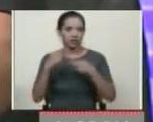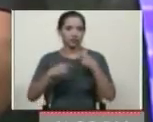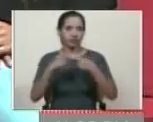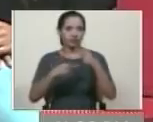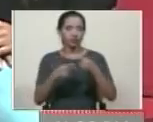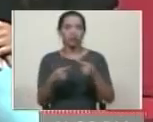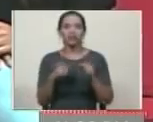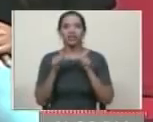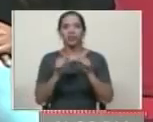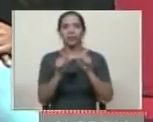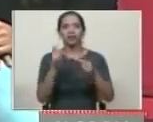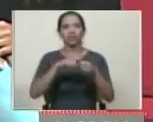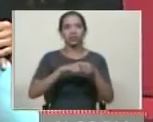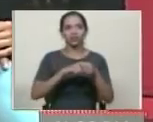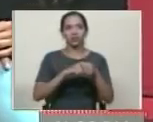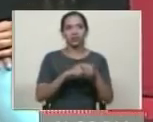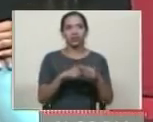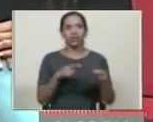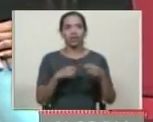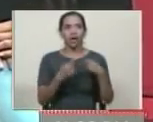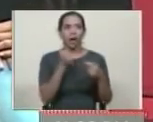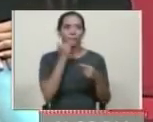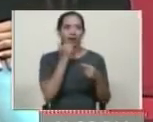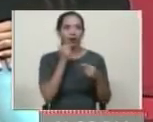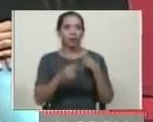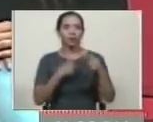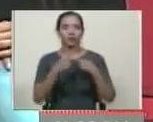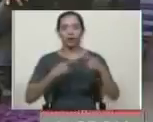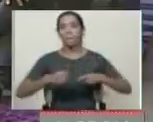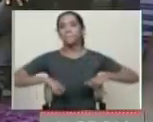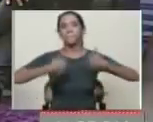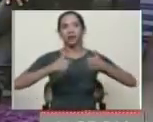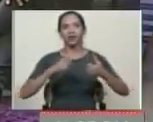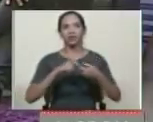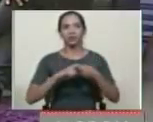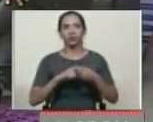que yo. Si yo le doy retweet a Mango, va a tener mayor seguidores.